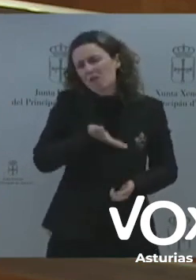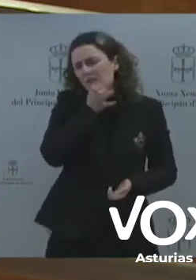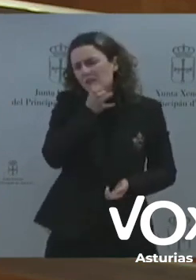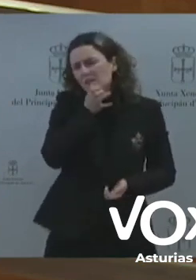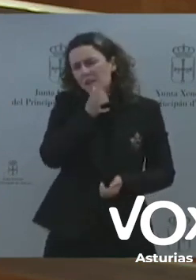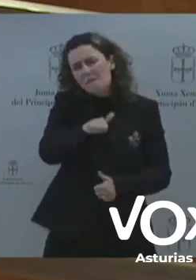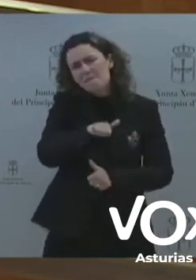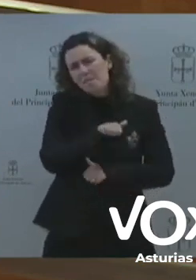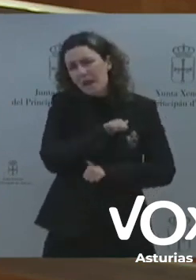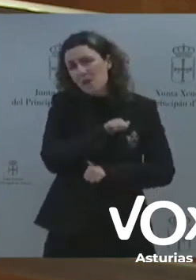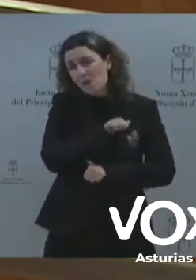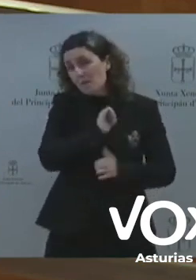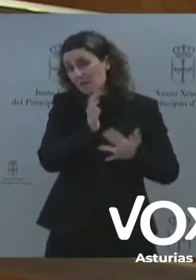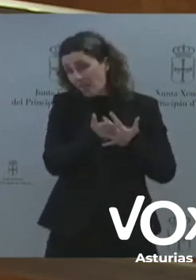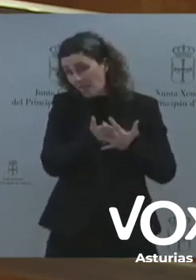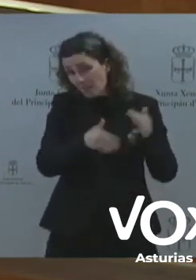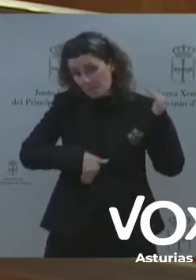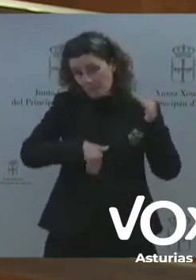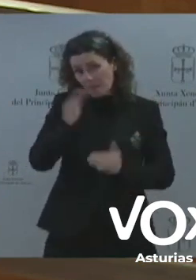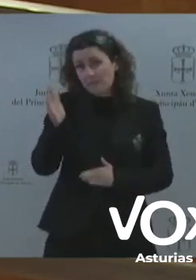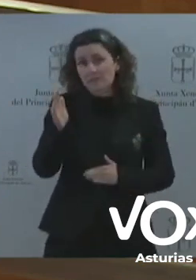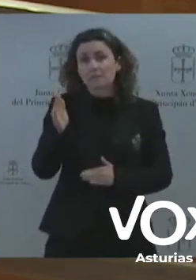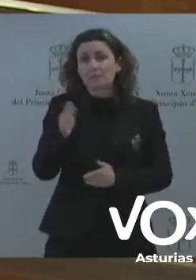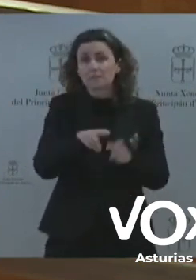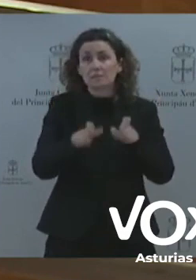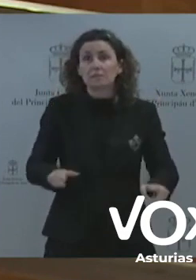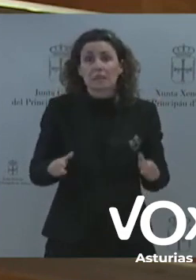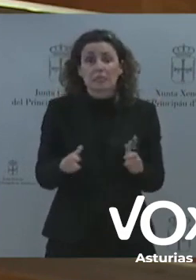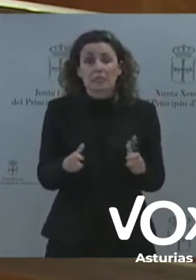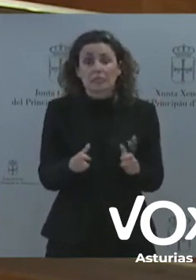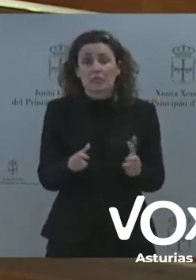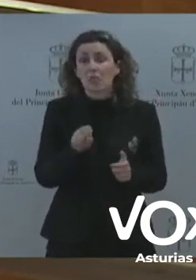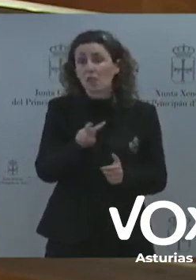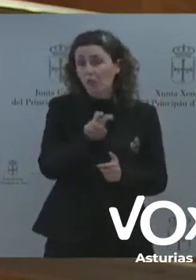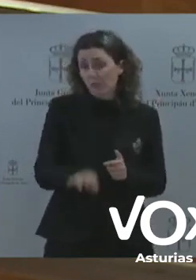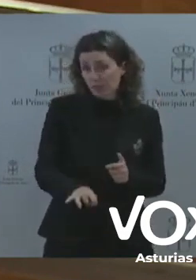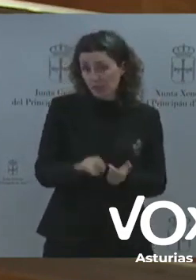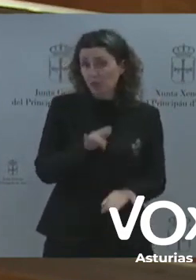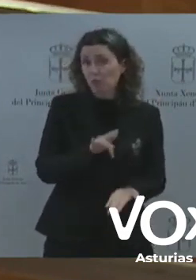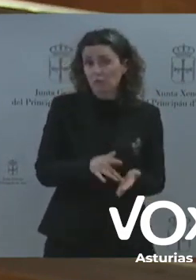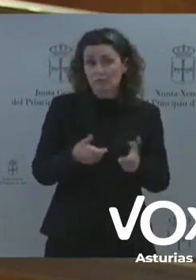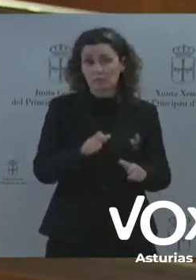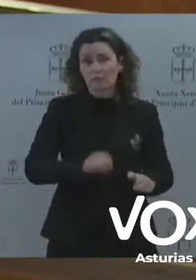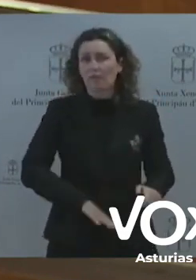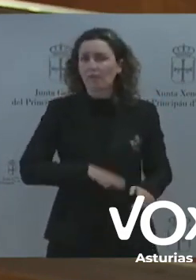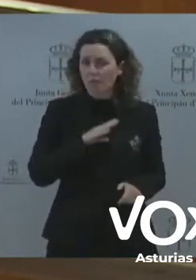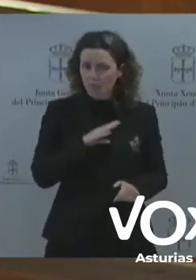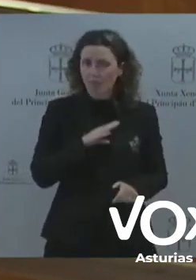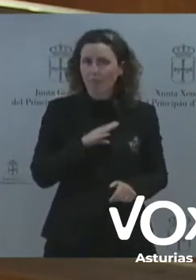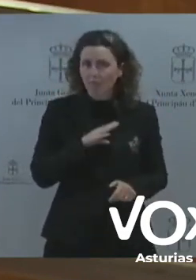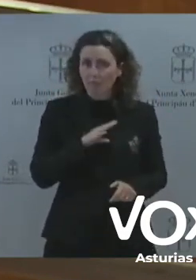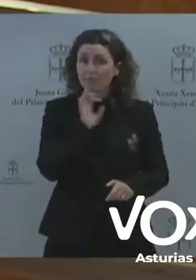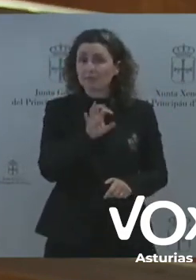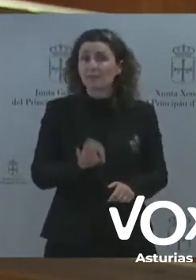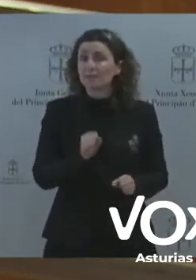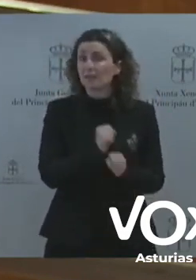la población ni crece y ya representa el 12% de ese sector de edad y que tenemos la tasa de actividad más baja de España. Es decir,